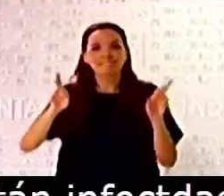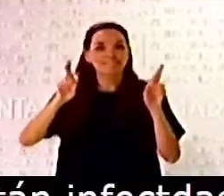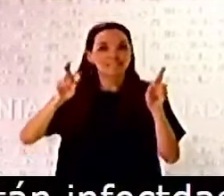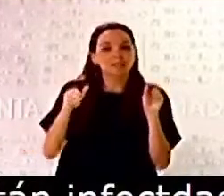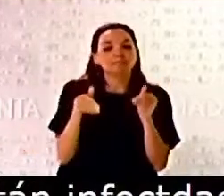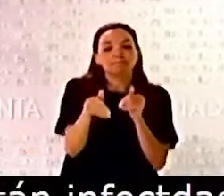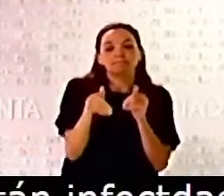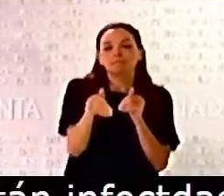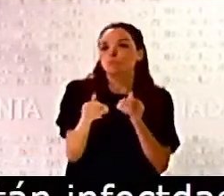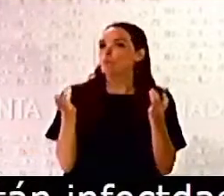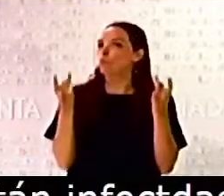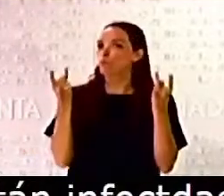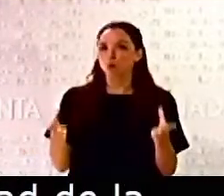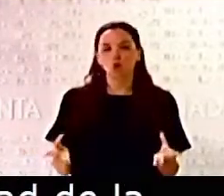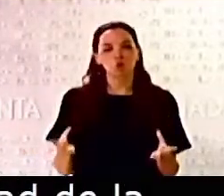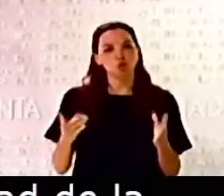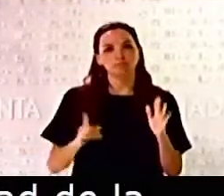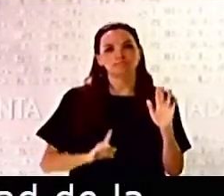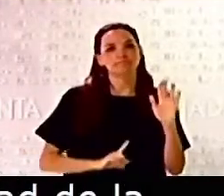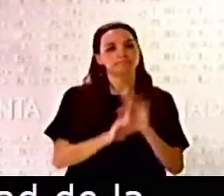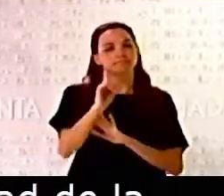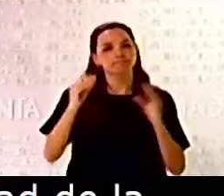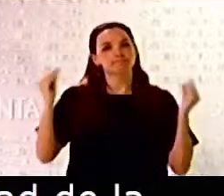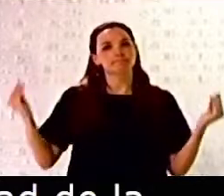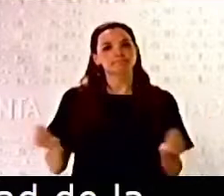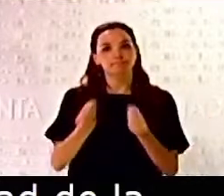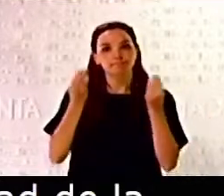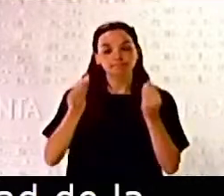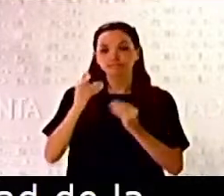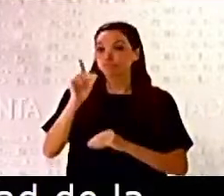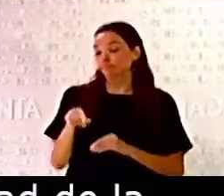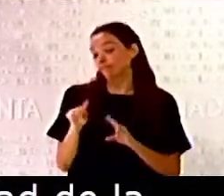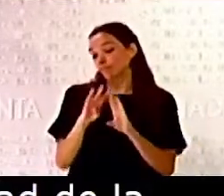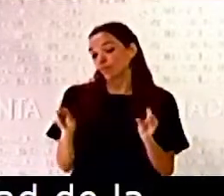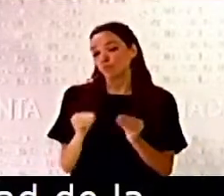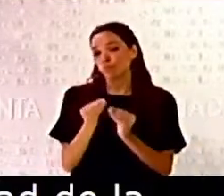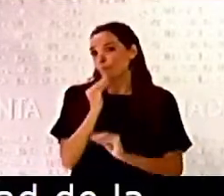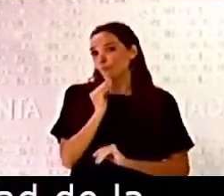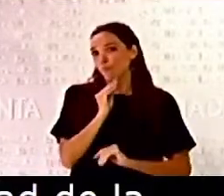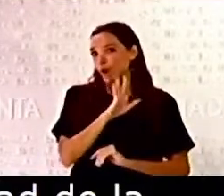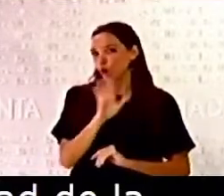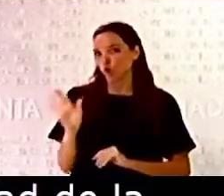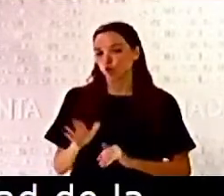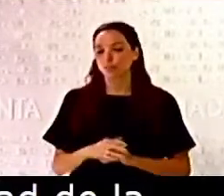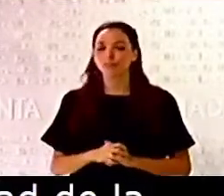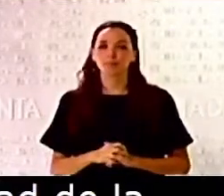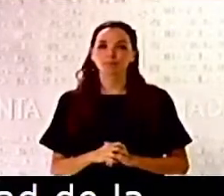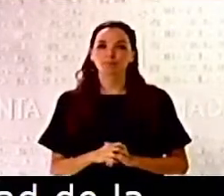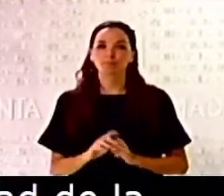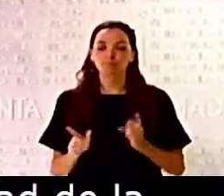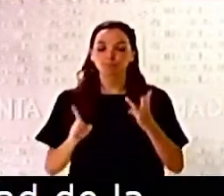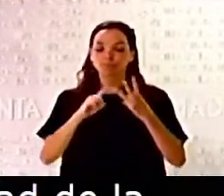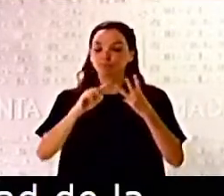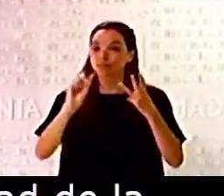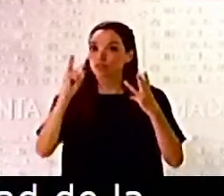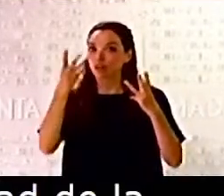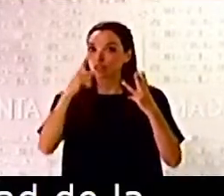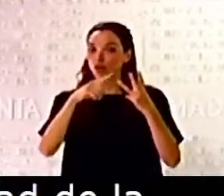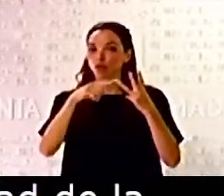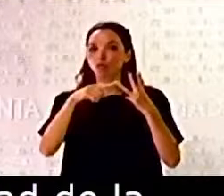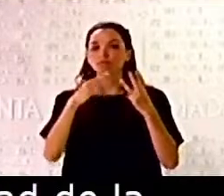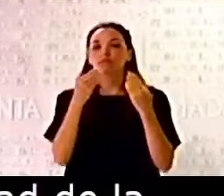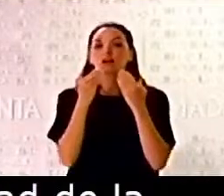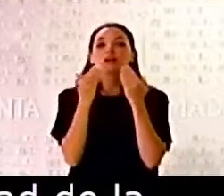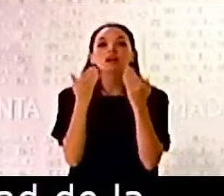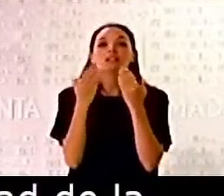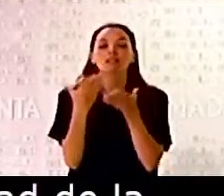completa recuperación y desearles, en definitiva, lo mejor. Y, en tercer lugar, darle las gracias